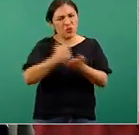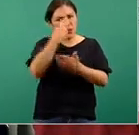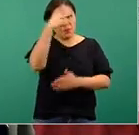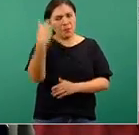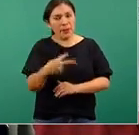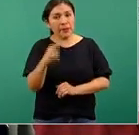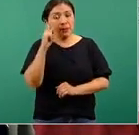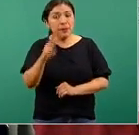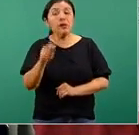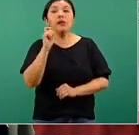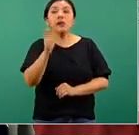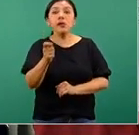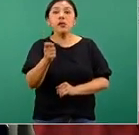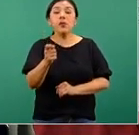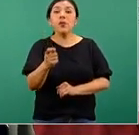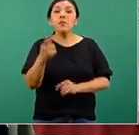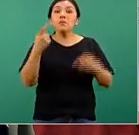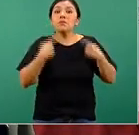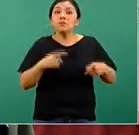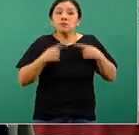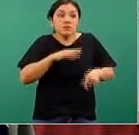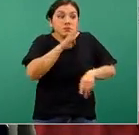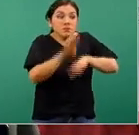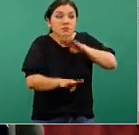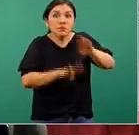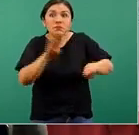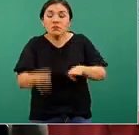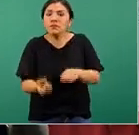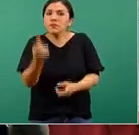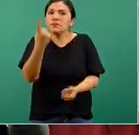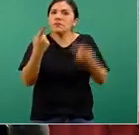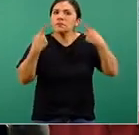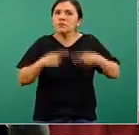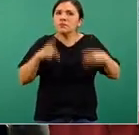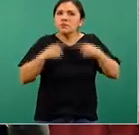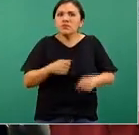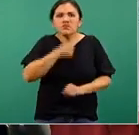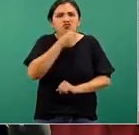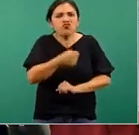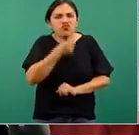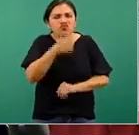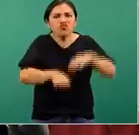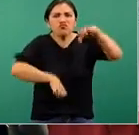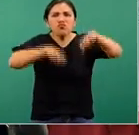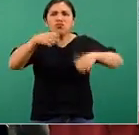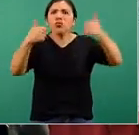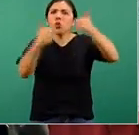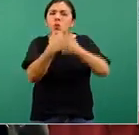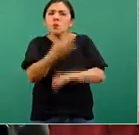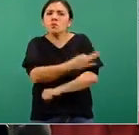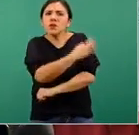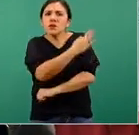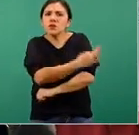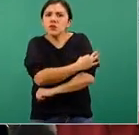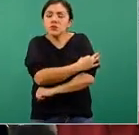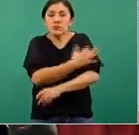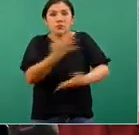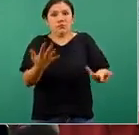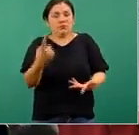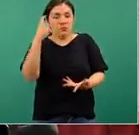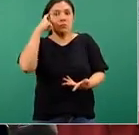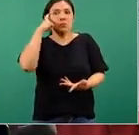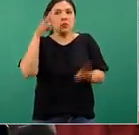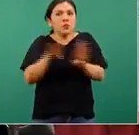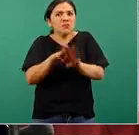México, de muertes en personas de edad avanzada que son vacunadas. Y es natural tener una